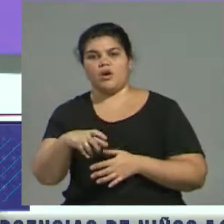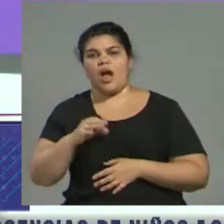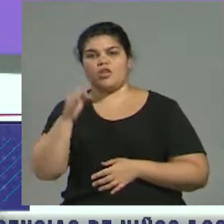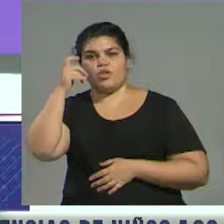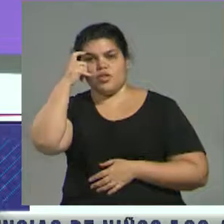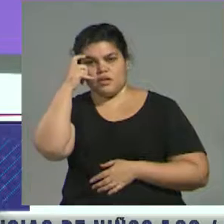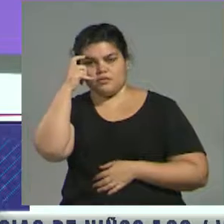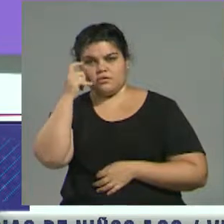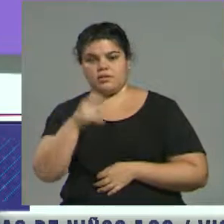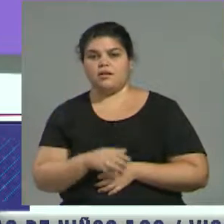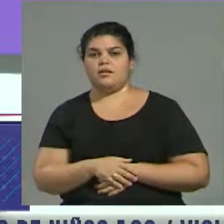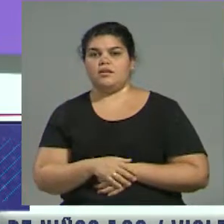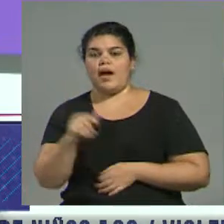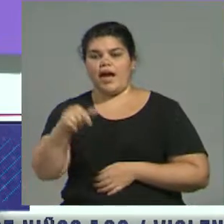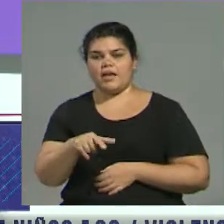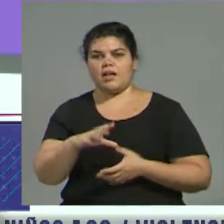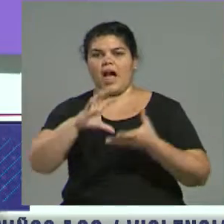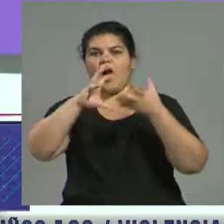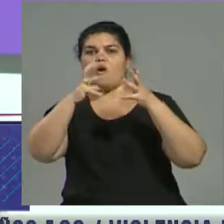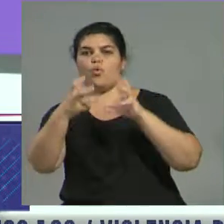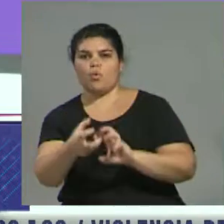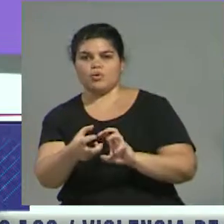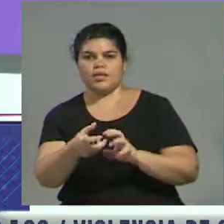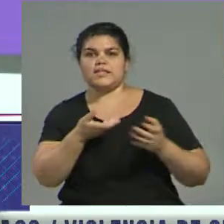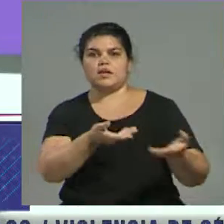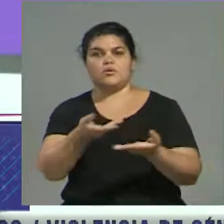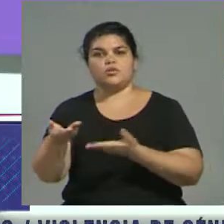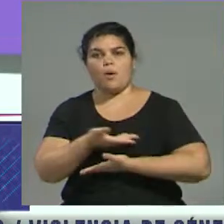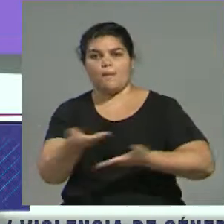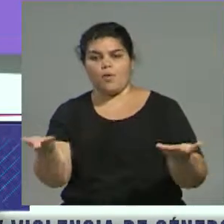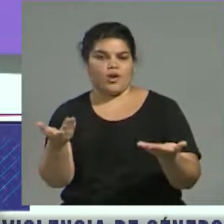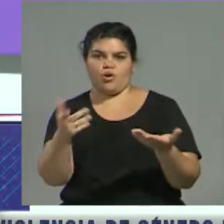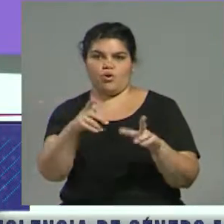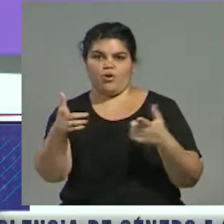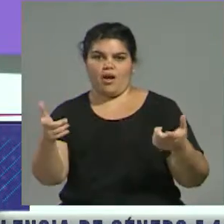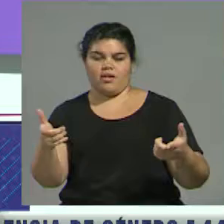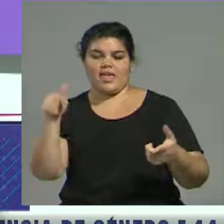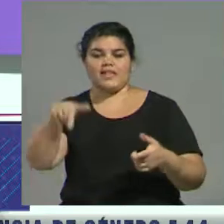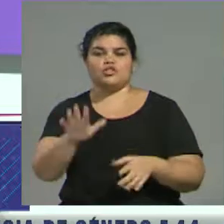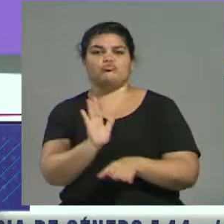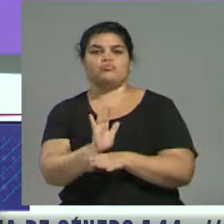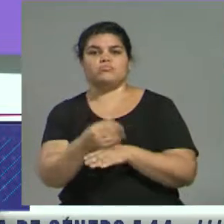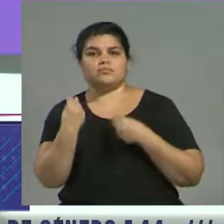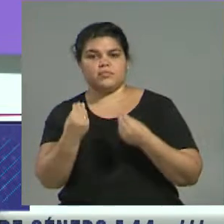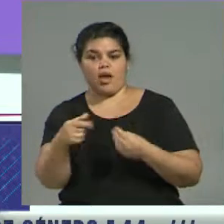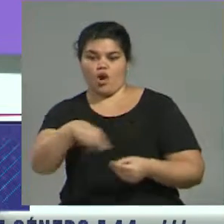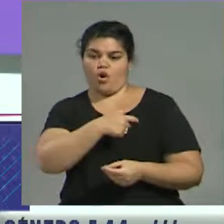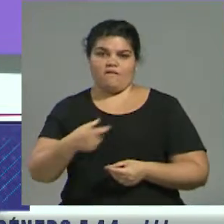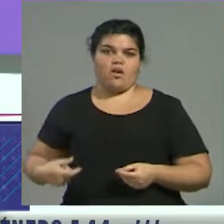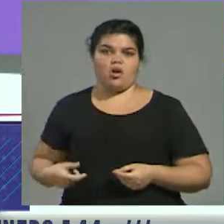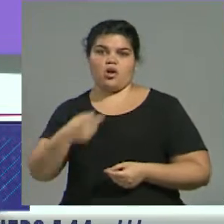años no hubo reacomodamiento de la tarifa de servicios públicos en Argentina y evidentemente este gobierno lo que busca